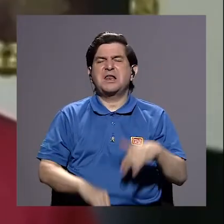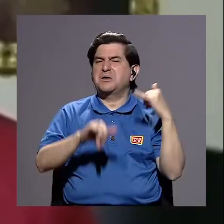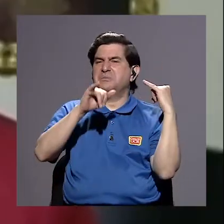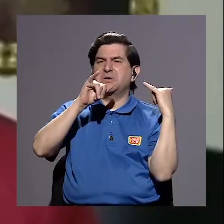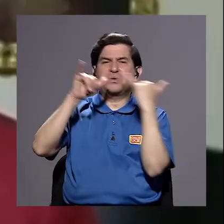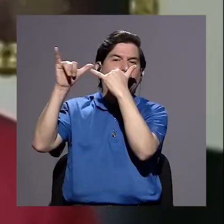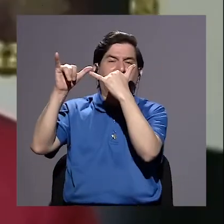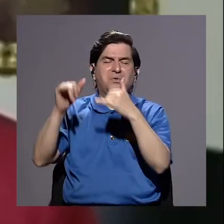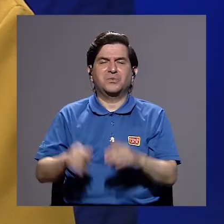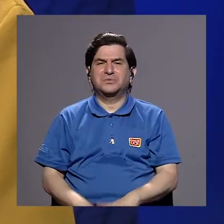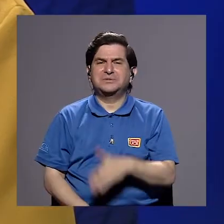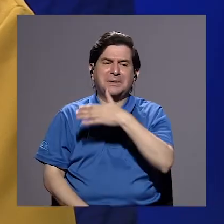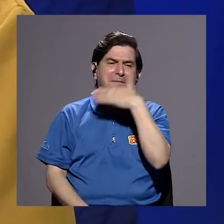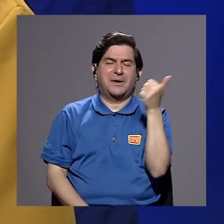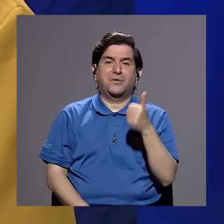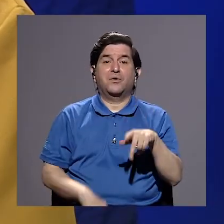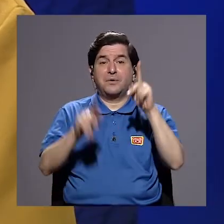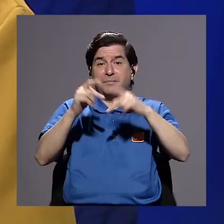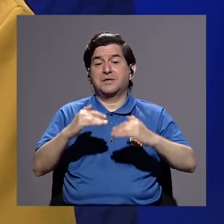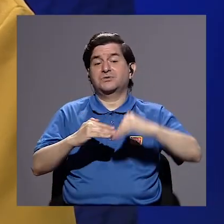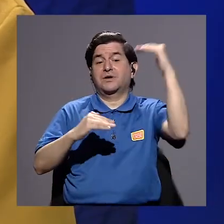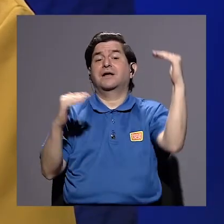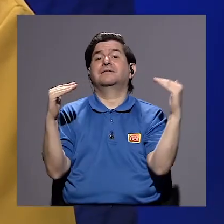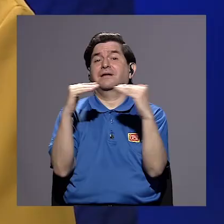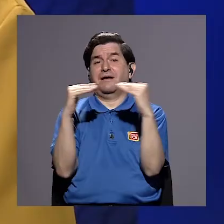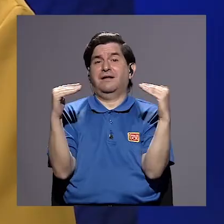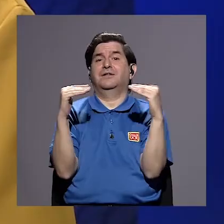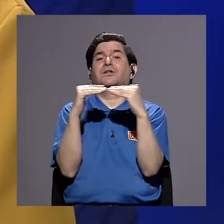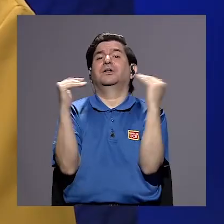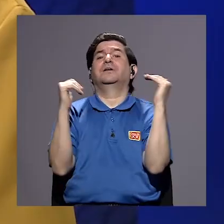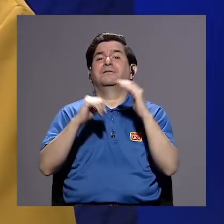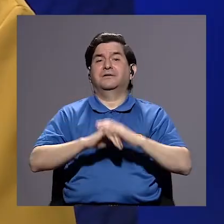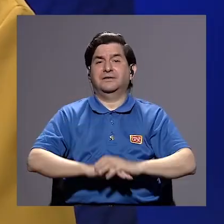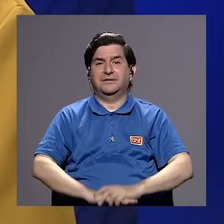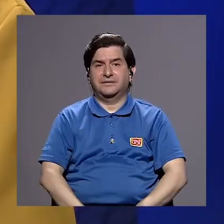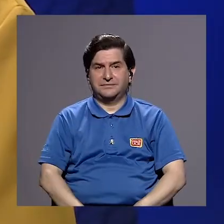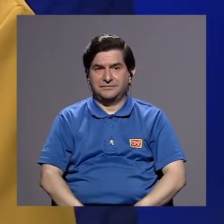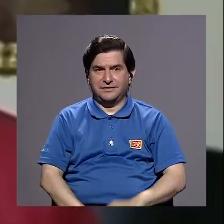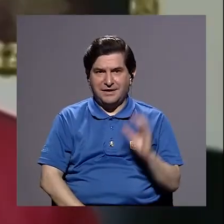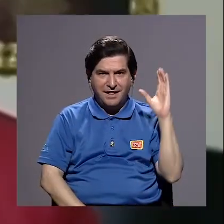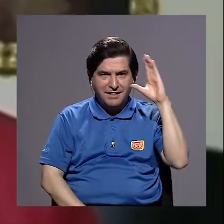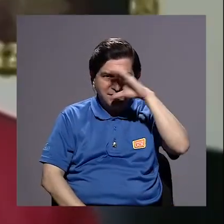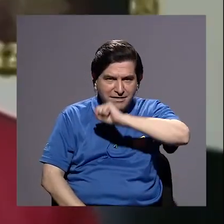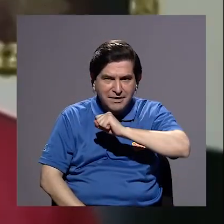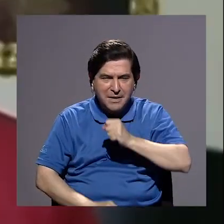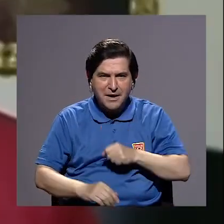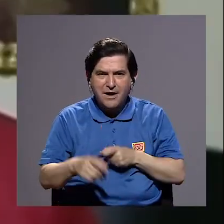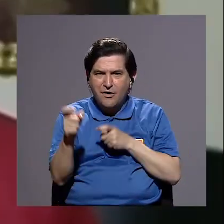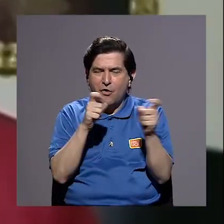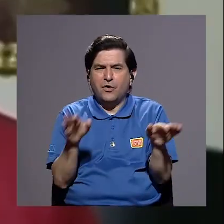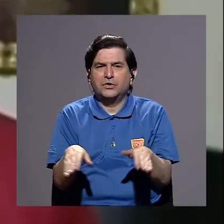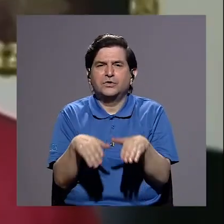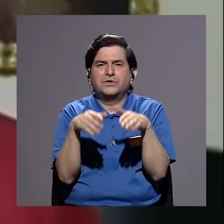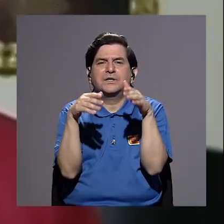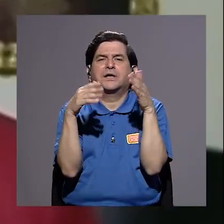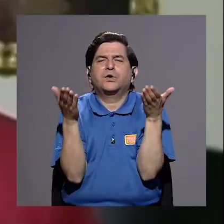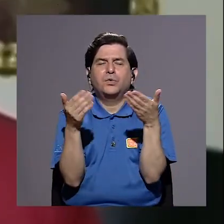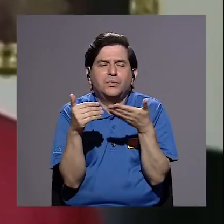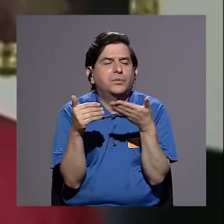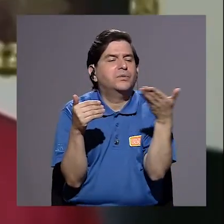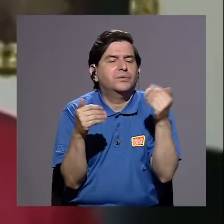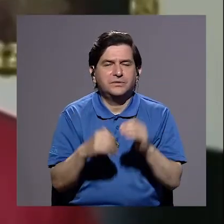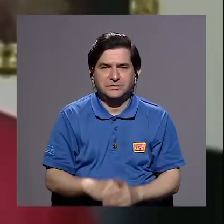estos delincuentes de alta sociedad, por supuesto. Es decir, veamos cómo se manejan las cosas.